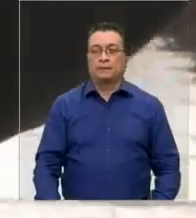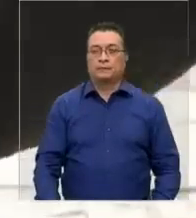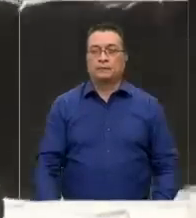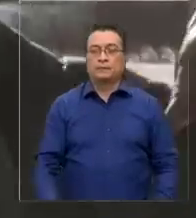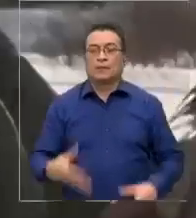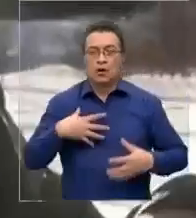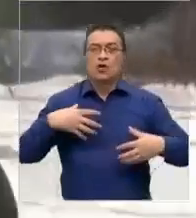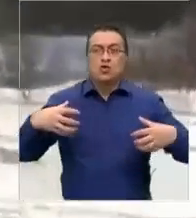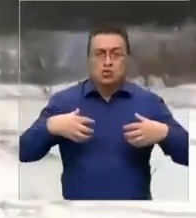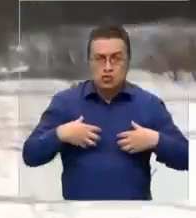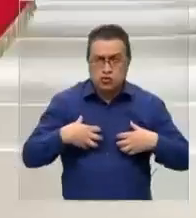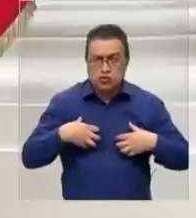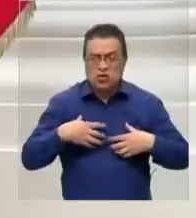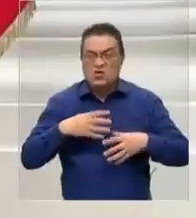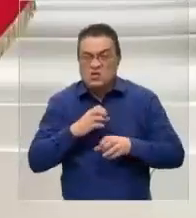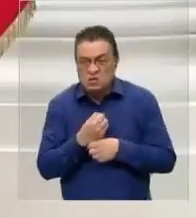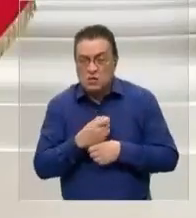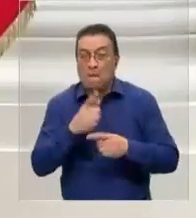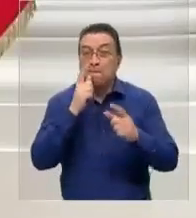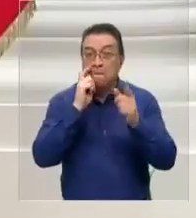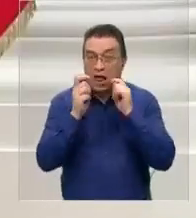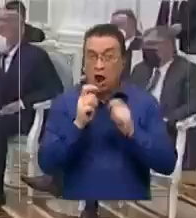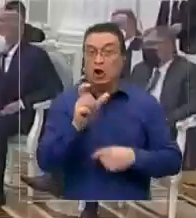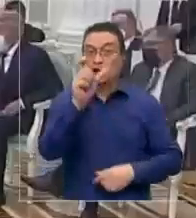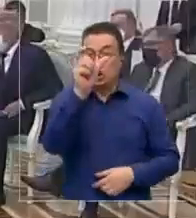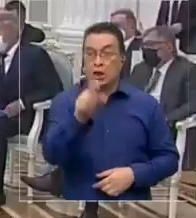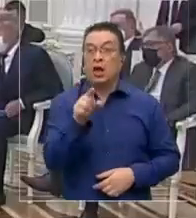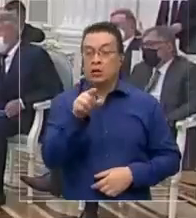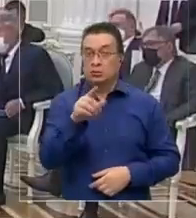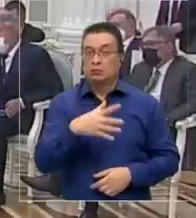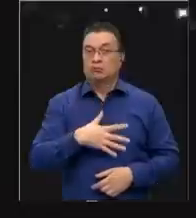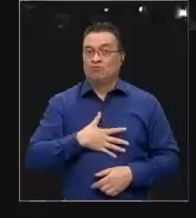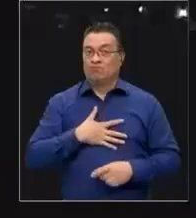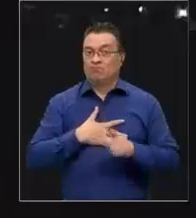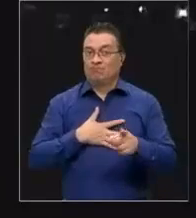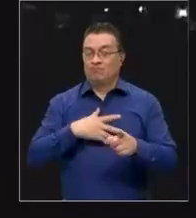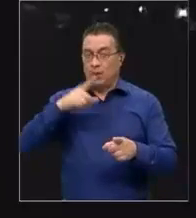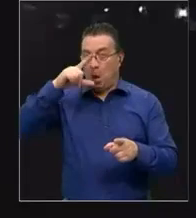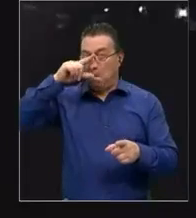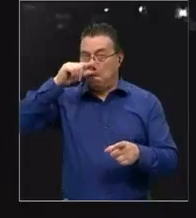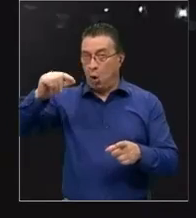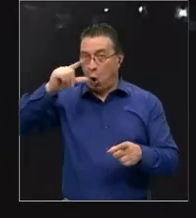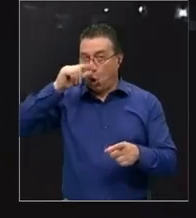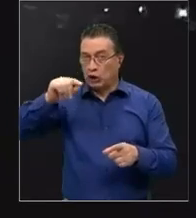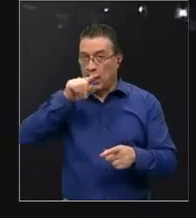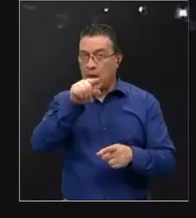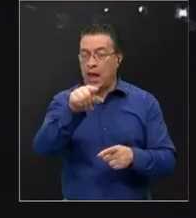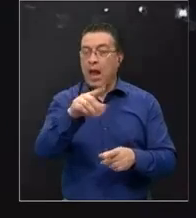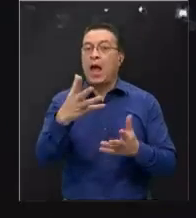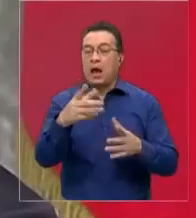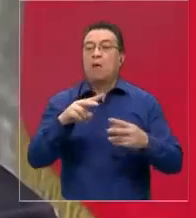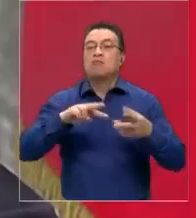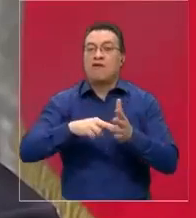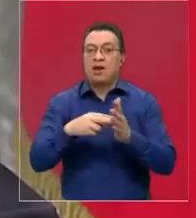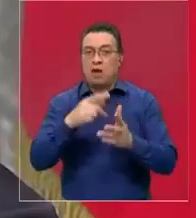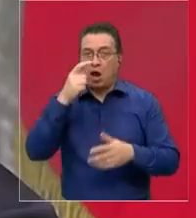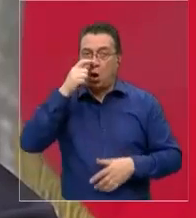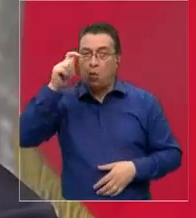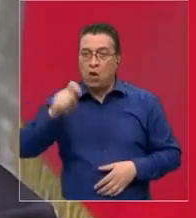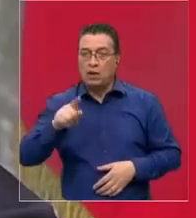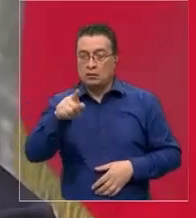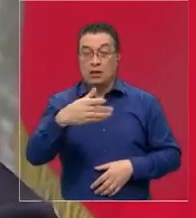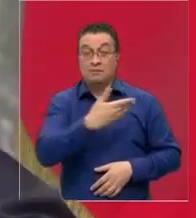Enfadado, frustrado y peligroso. Así estaría siendo percibido Vladimir Putin en medio del conflicto con Ucrania.